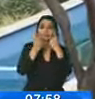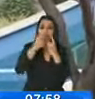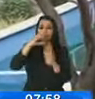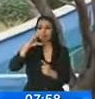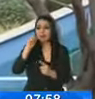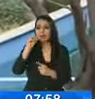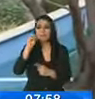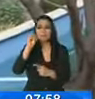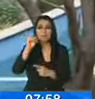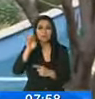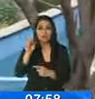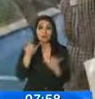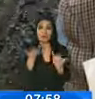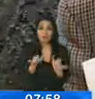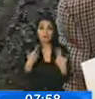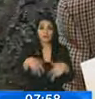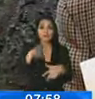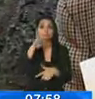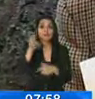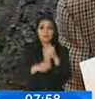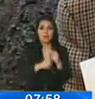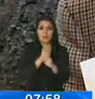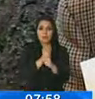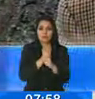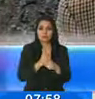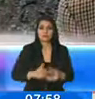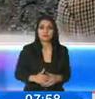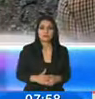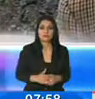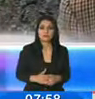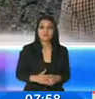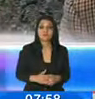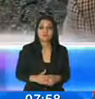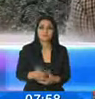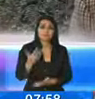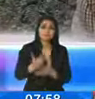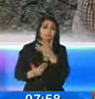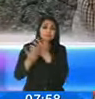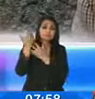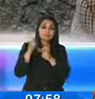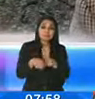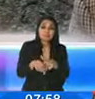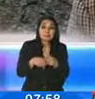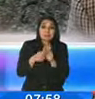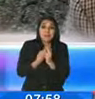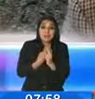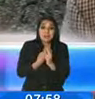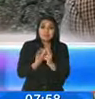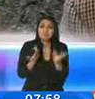que cumple 20 años. Se trata de una historia que empezó con una asistencia